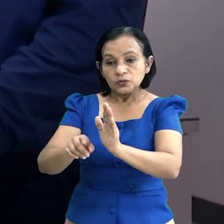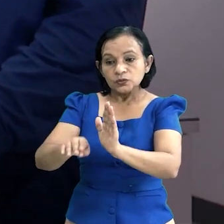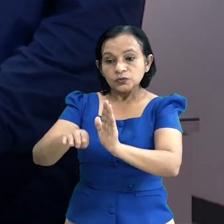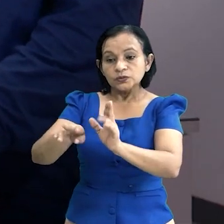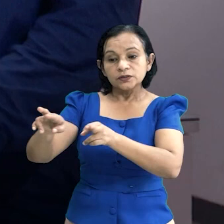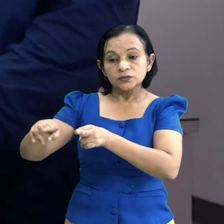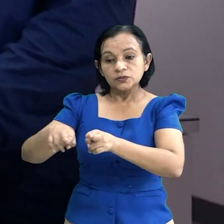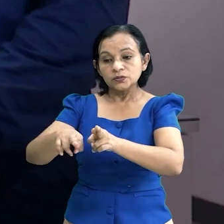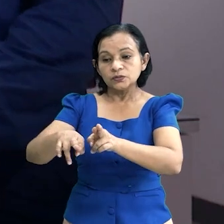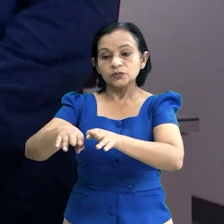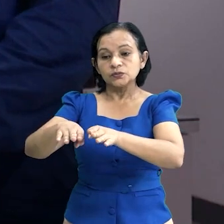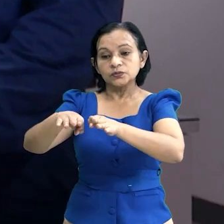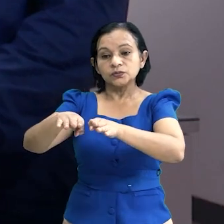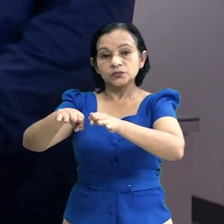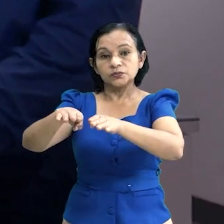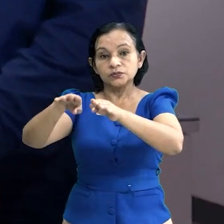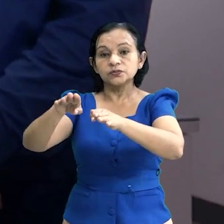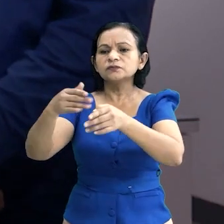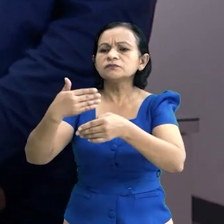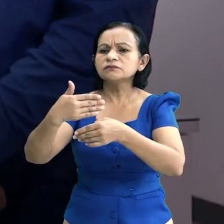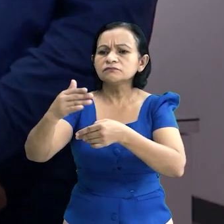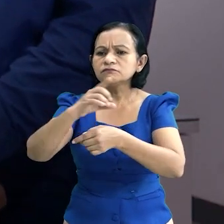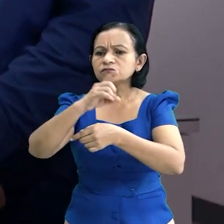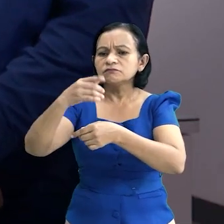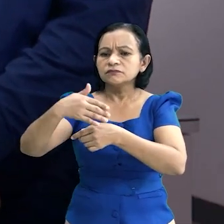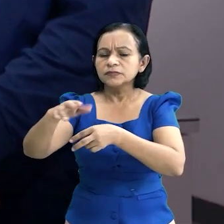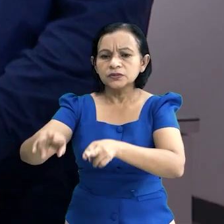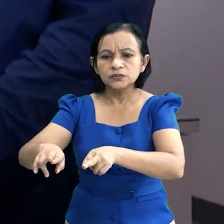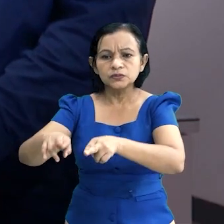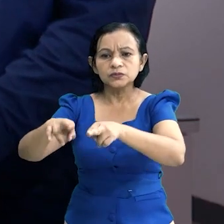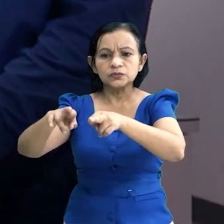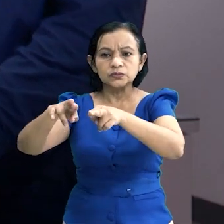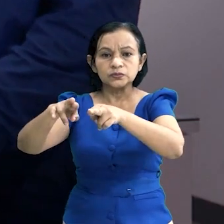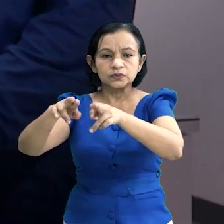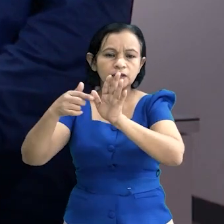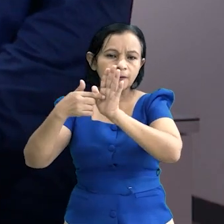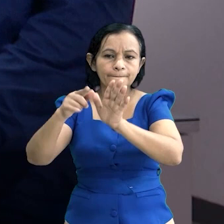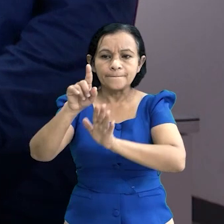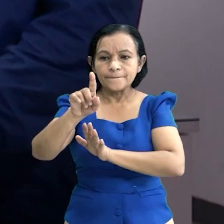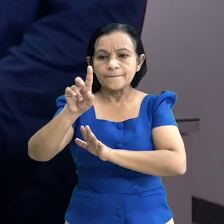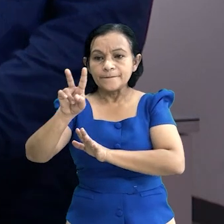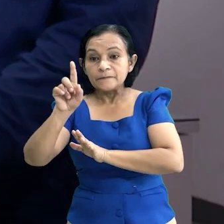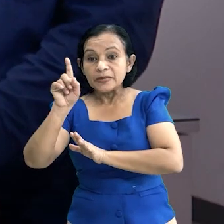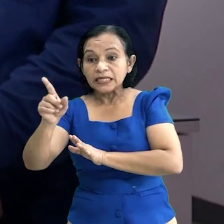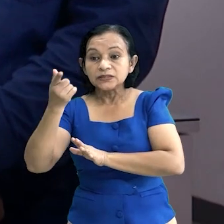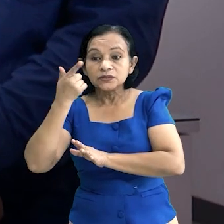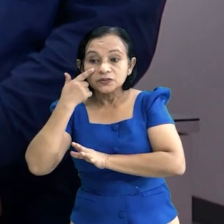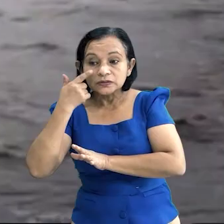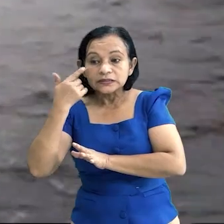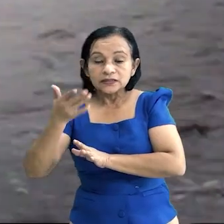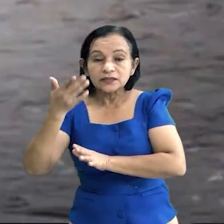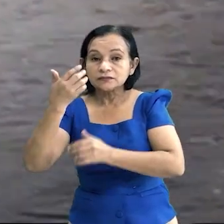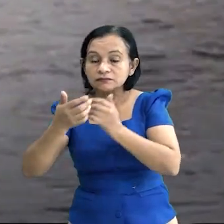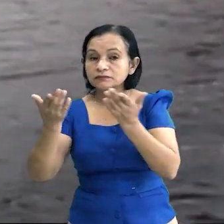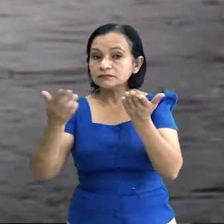río. Cada cuánto vamos a hacer el monitoreo si el río excede, un ejemplo, los 121 metros sobre el nivel del mar.